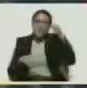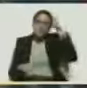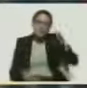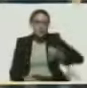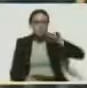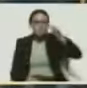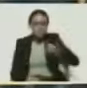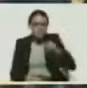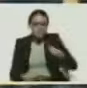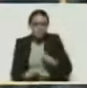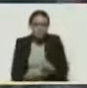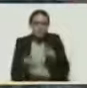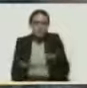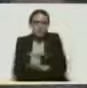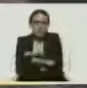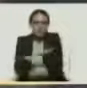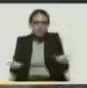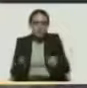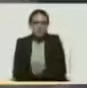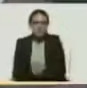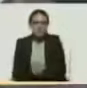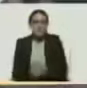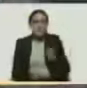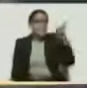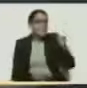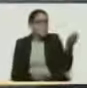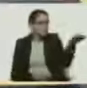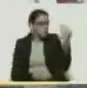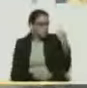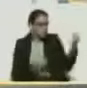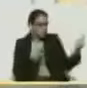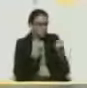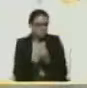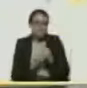Ven acá, Ángel Prado. Un micrófono para Ángel.